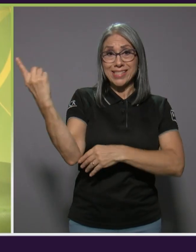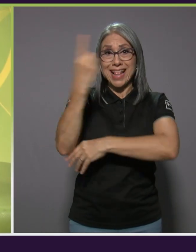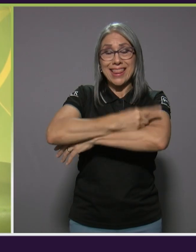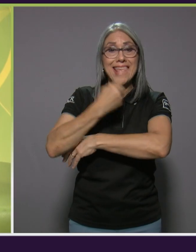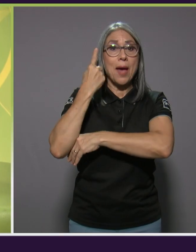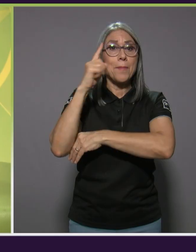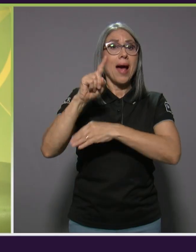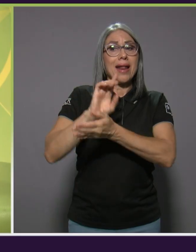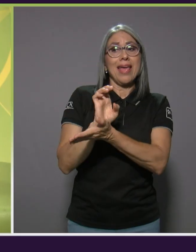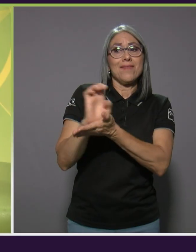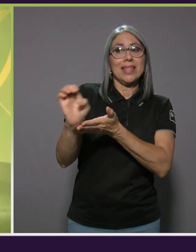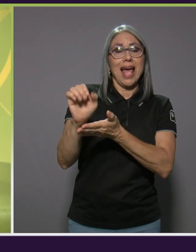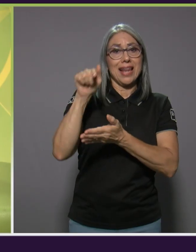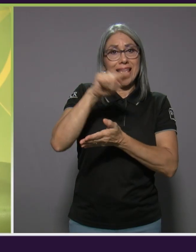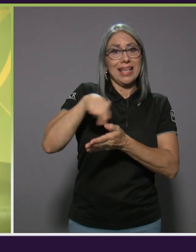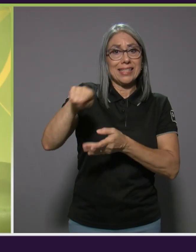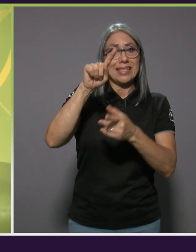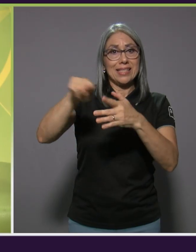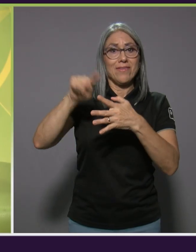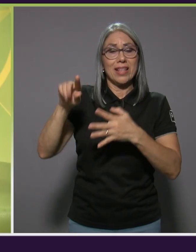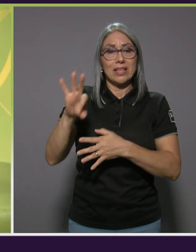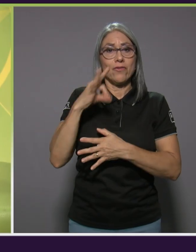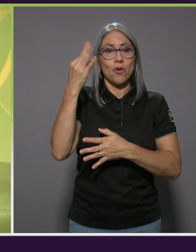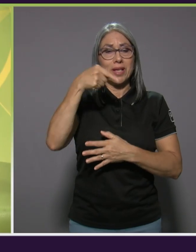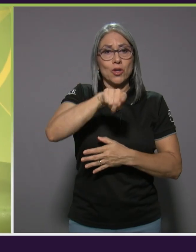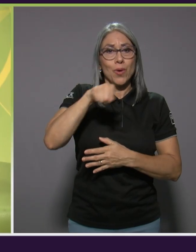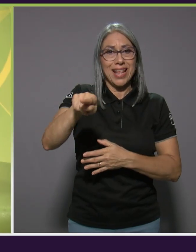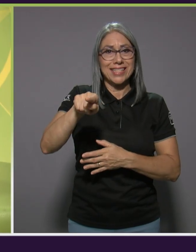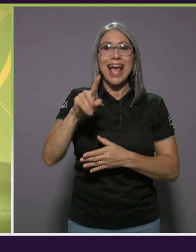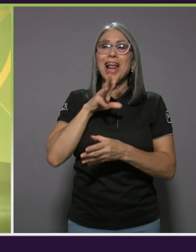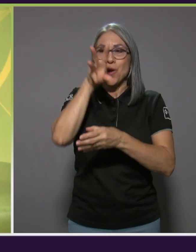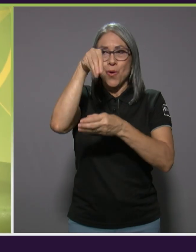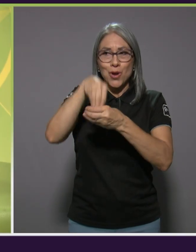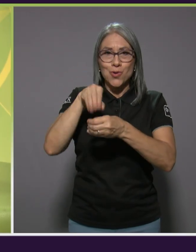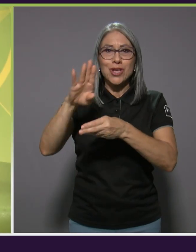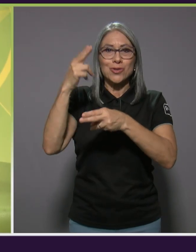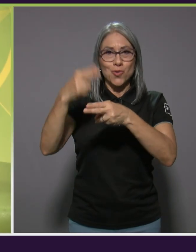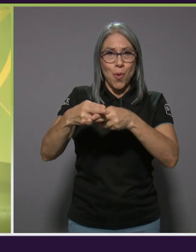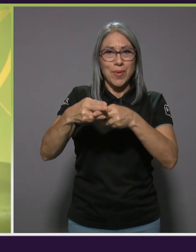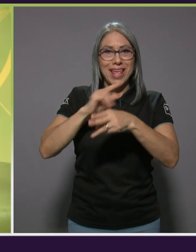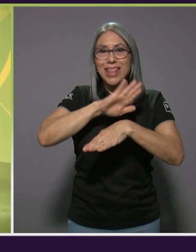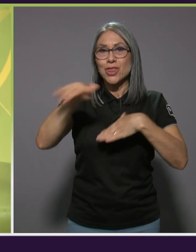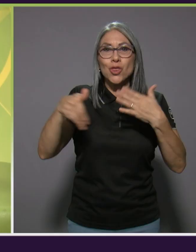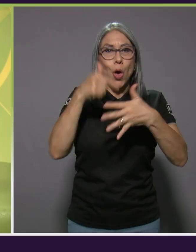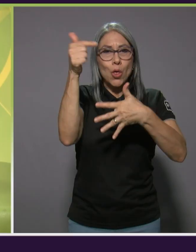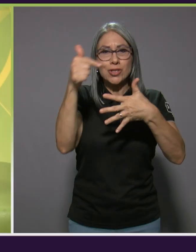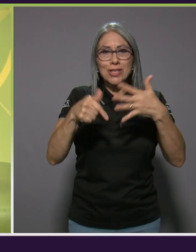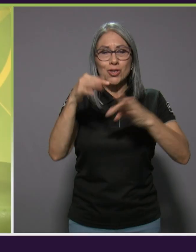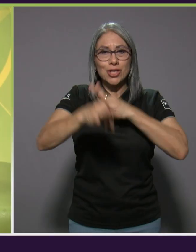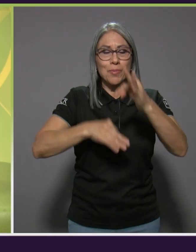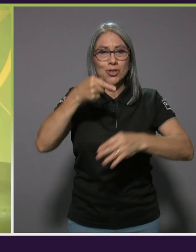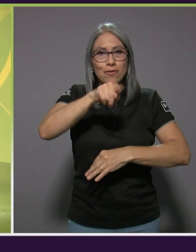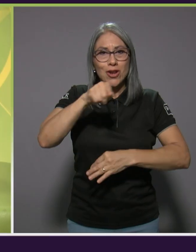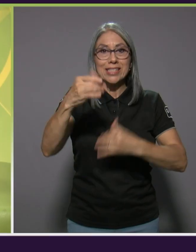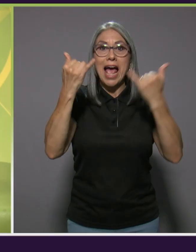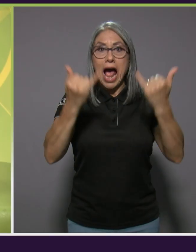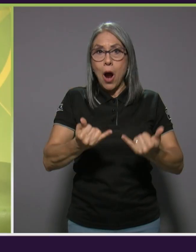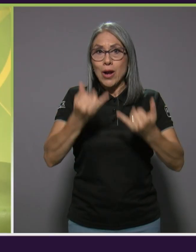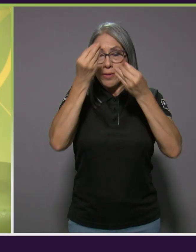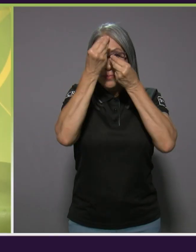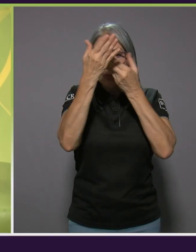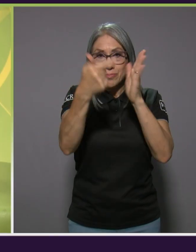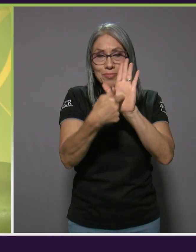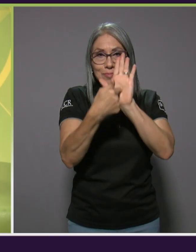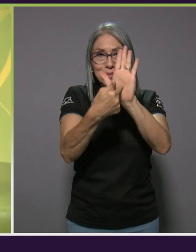violencia o que busca crear conciencia, en su nombre lo incluye, ¿verdad?, todos estos tipos de violencia. Así que le presentamos esta nota y continuamos